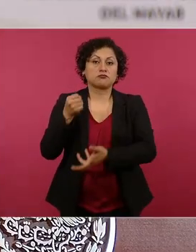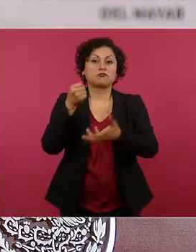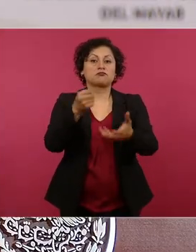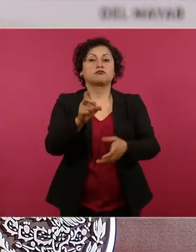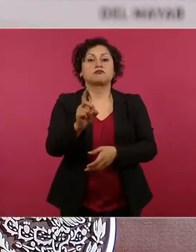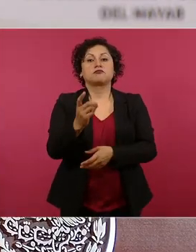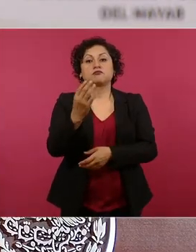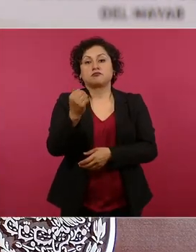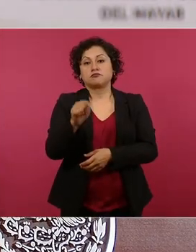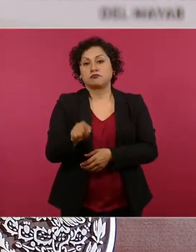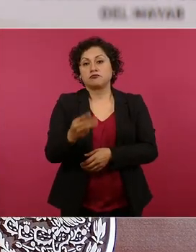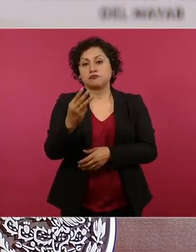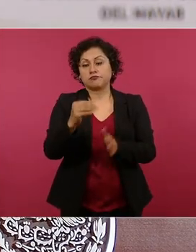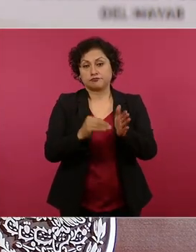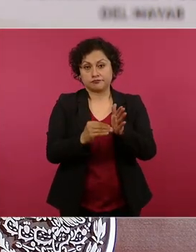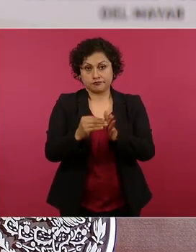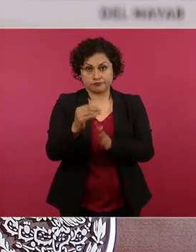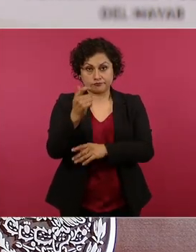millones de pesos.